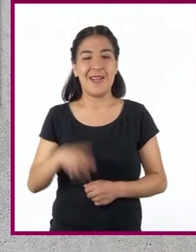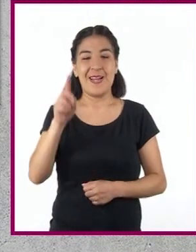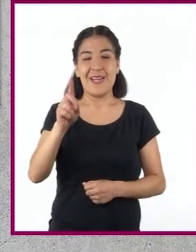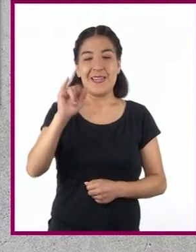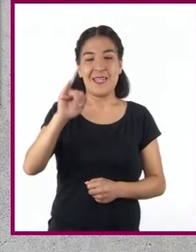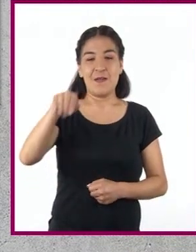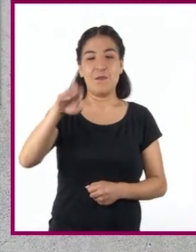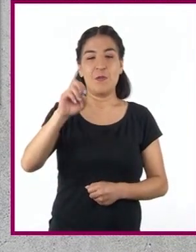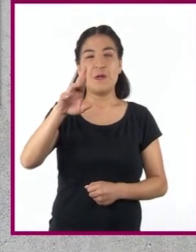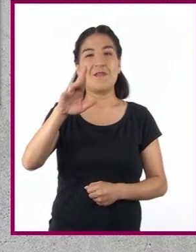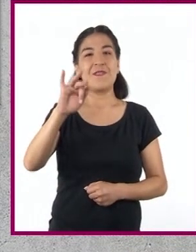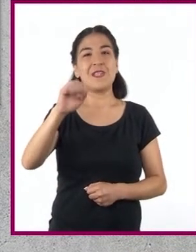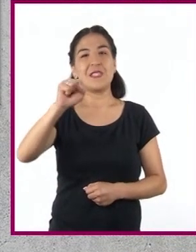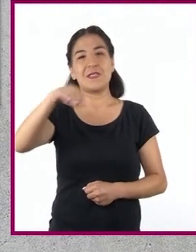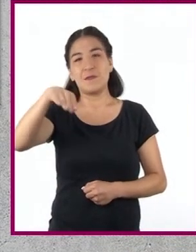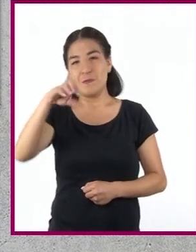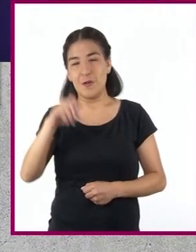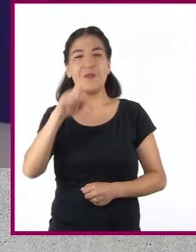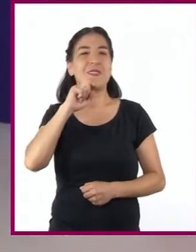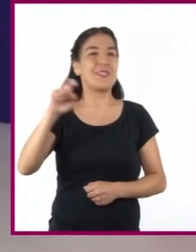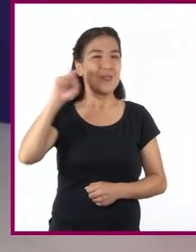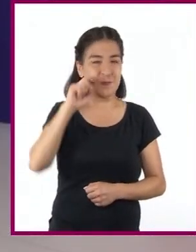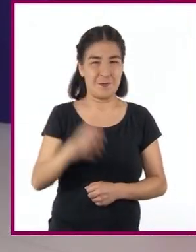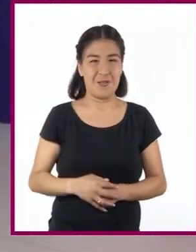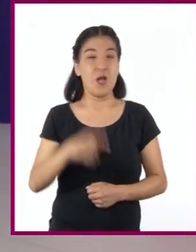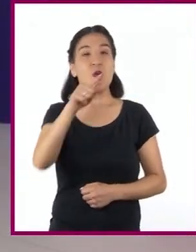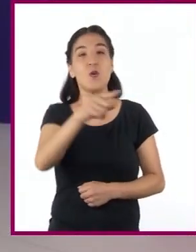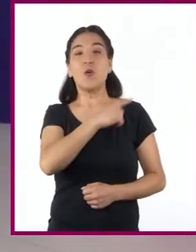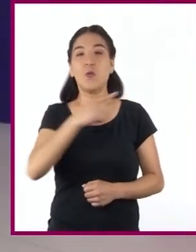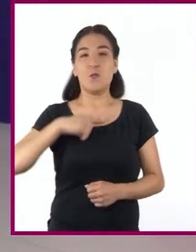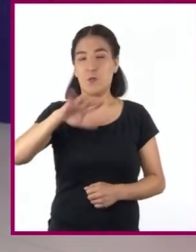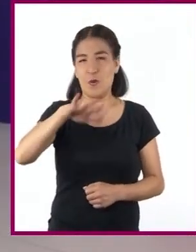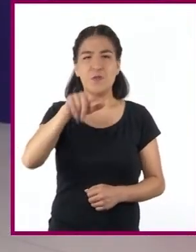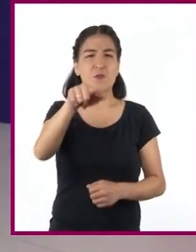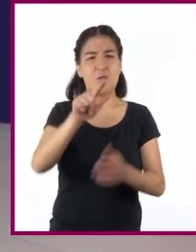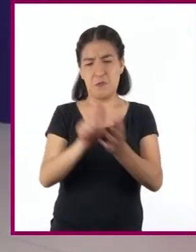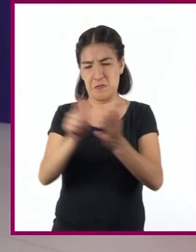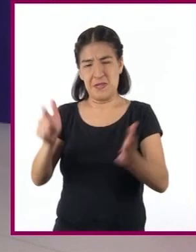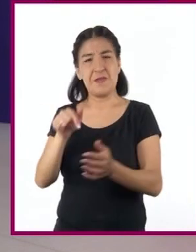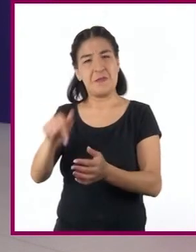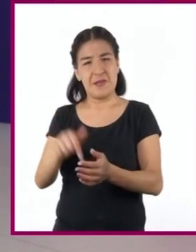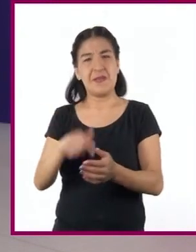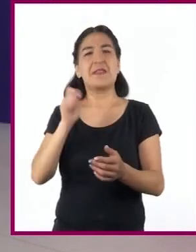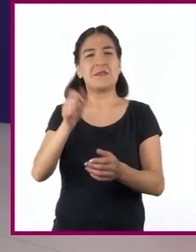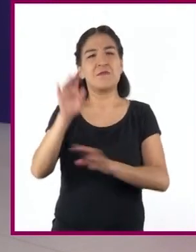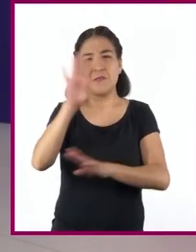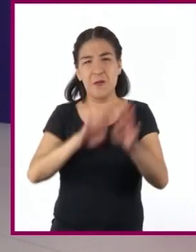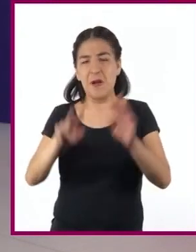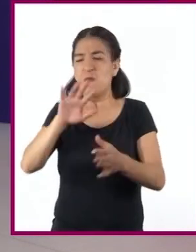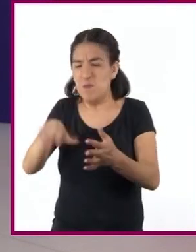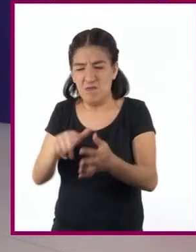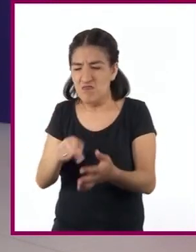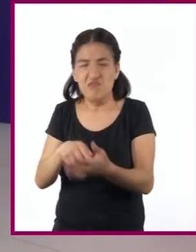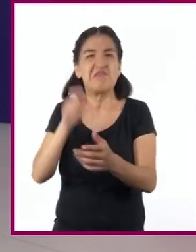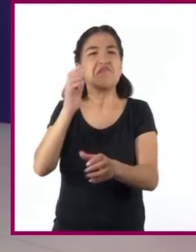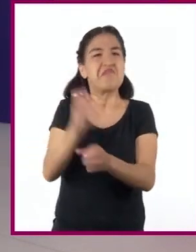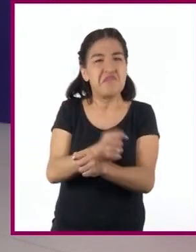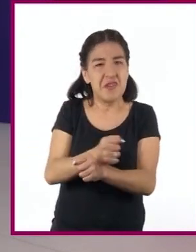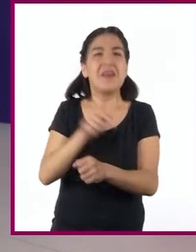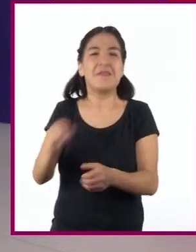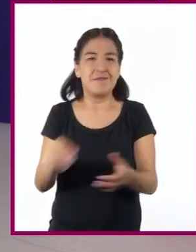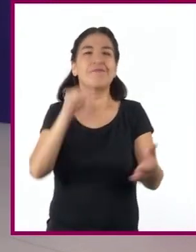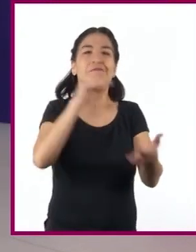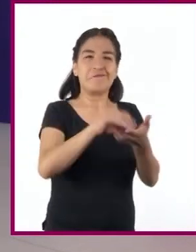dimorfismo sexual. Recuerden buscar la definición en su libro de texto para poder agregar estas palabras junto con